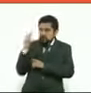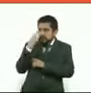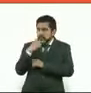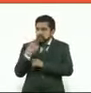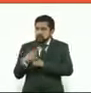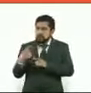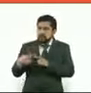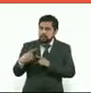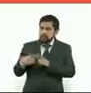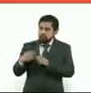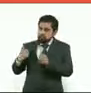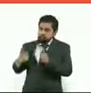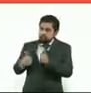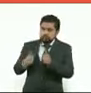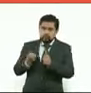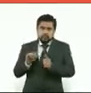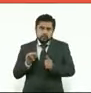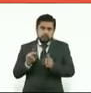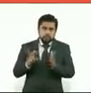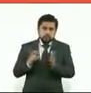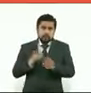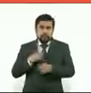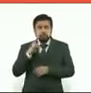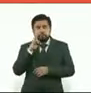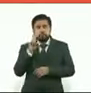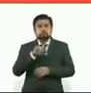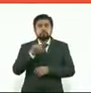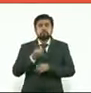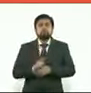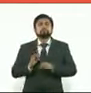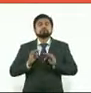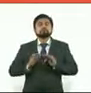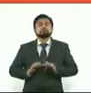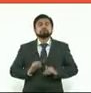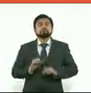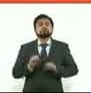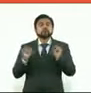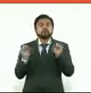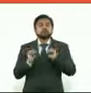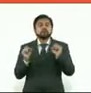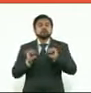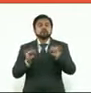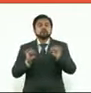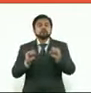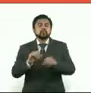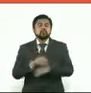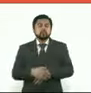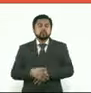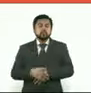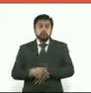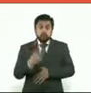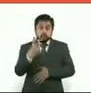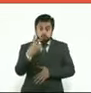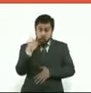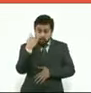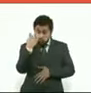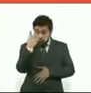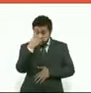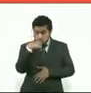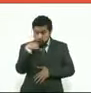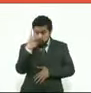allá atrás, si no hay alguna amenaza cercana. Pero bueno, ha sido un recorrido de más de 2 horas ya, Benjamín.